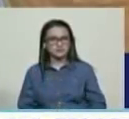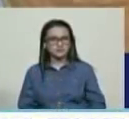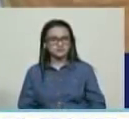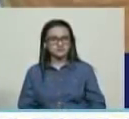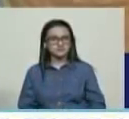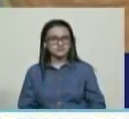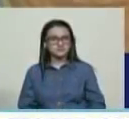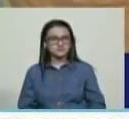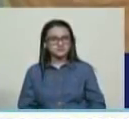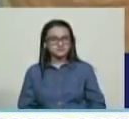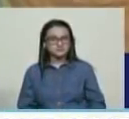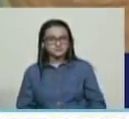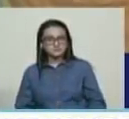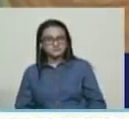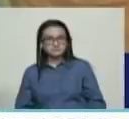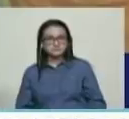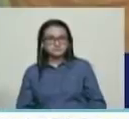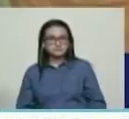en Maturín,